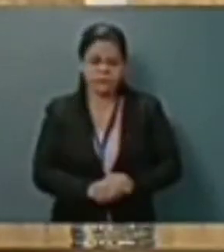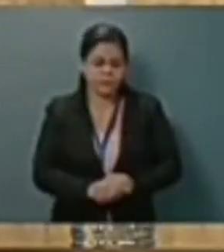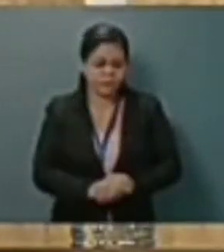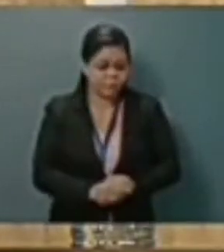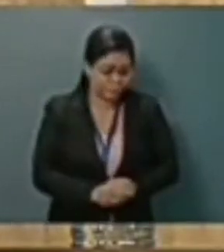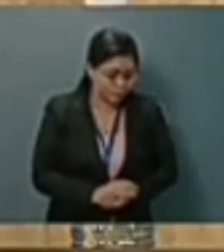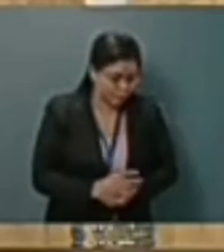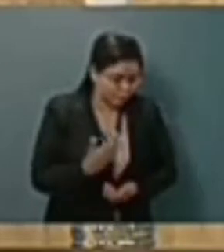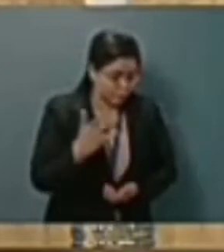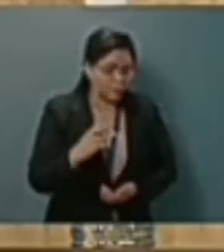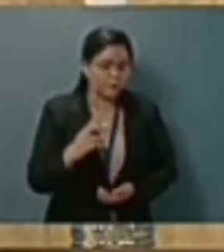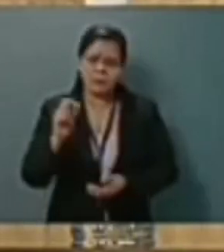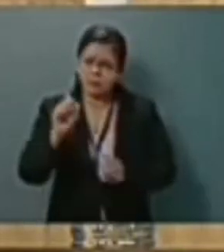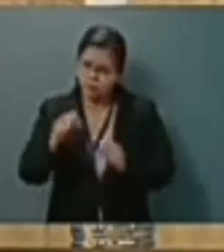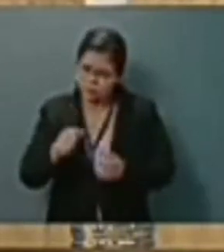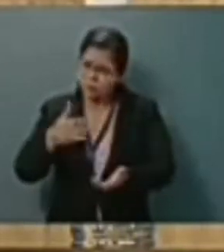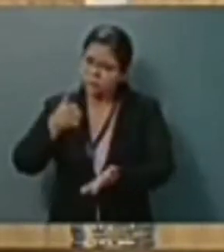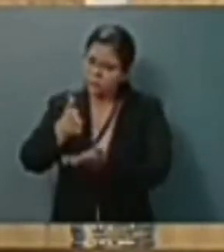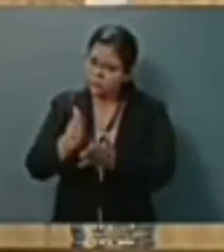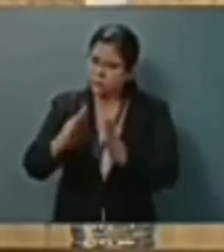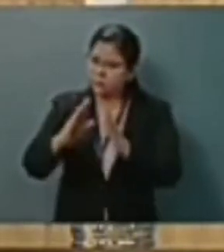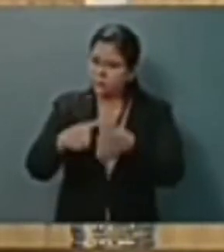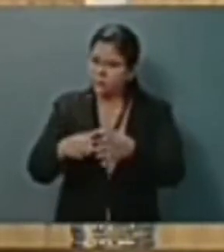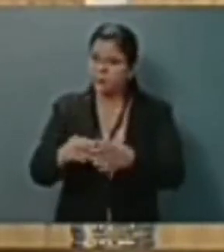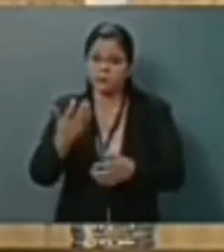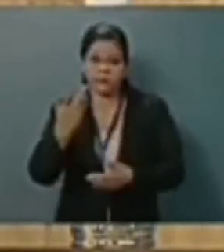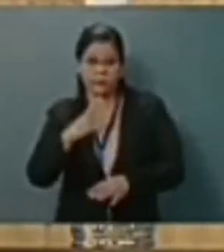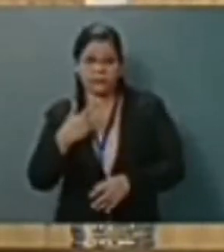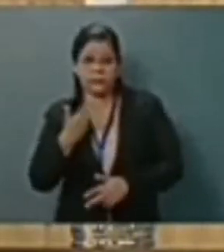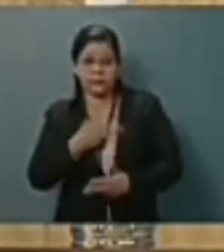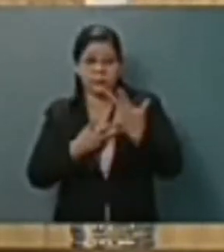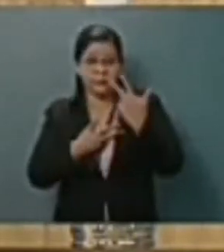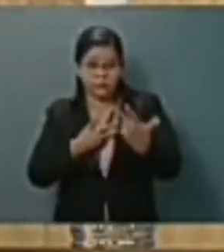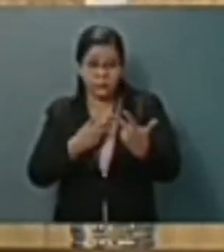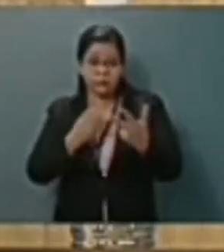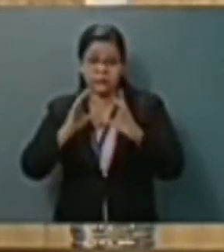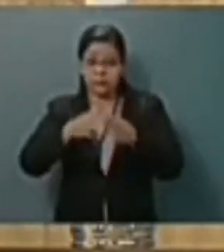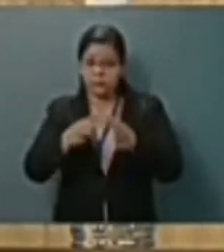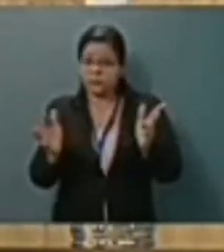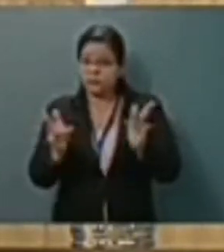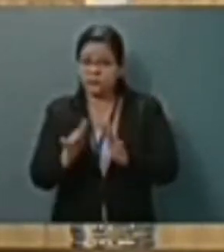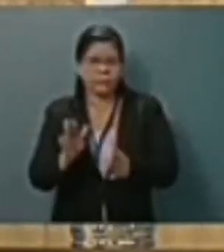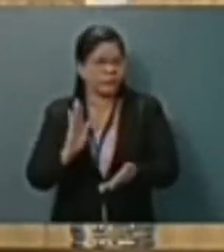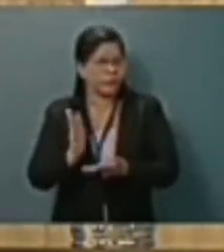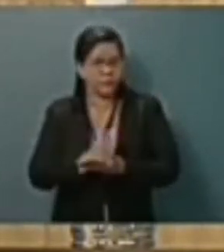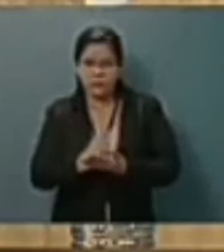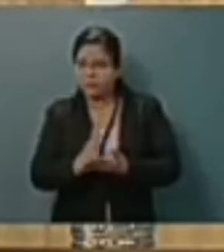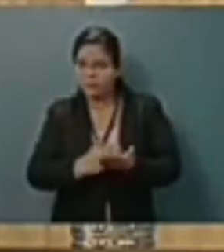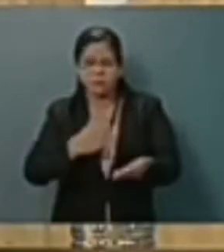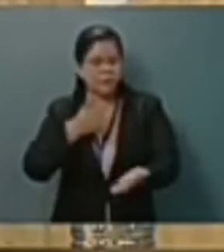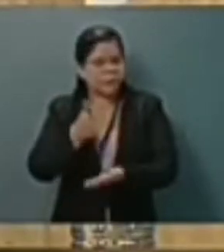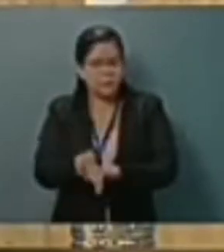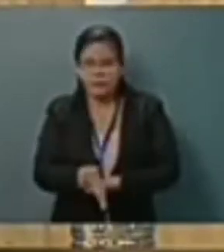a llegar a la comisión, porque ahorita llevamos tres comisiones y no se ha hecho presente en ninguna.